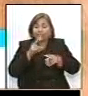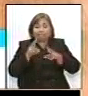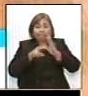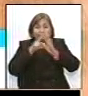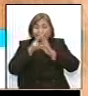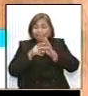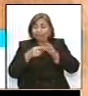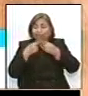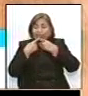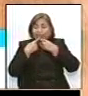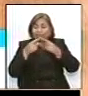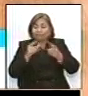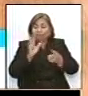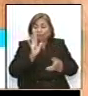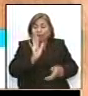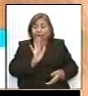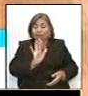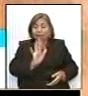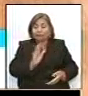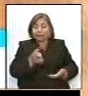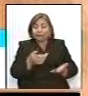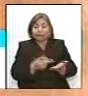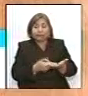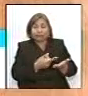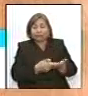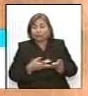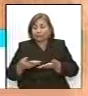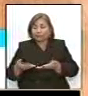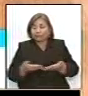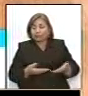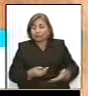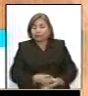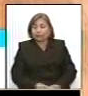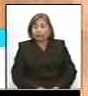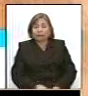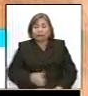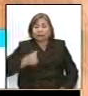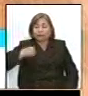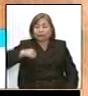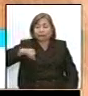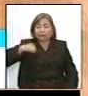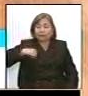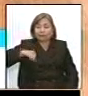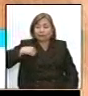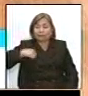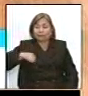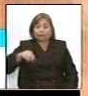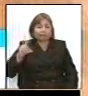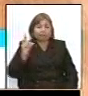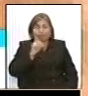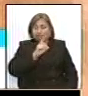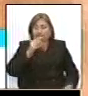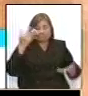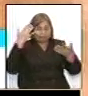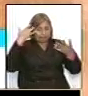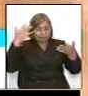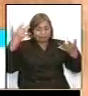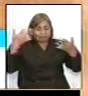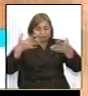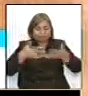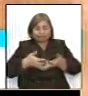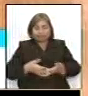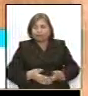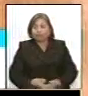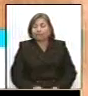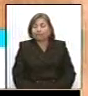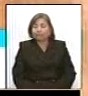el anuncio de su precandidatura a las elecciones municipales. Entonces no correspondía a lo que señalaba el